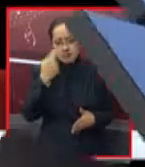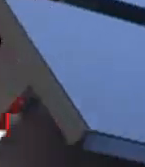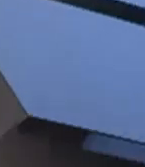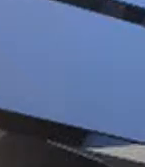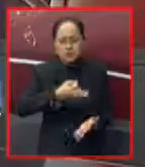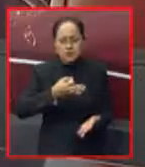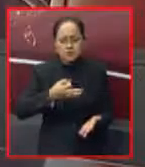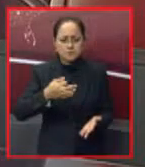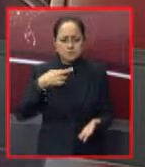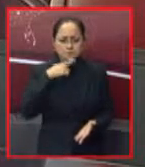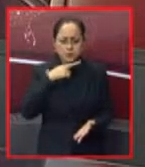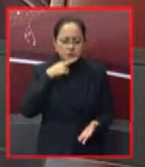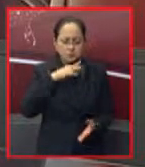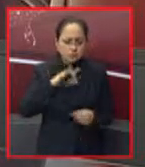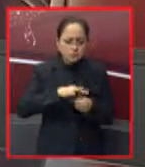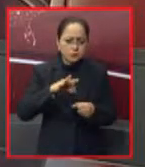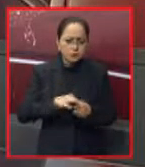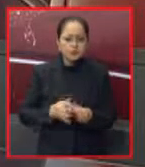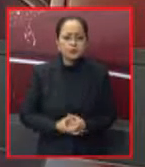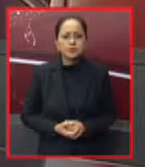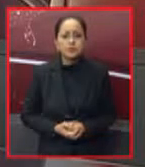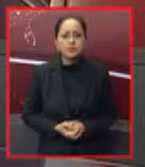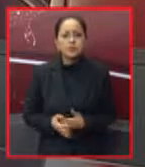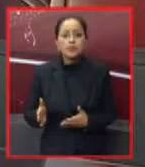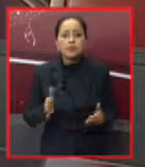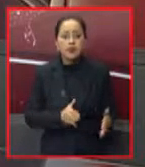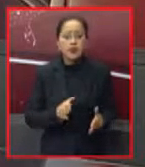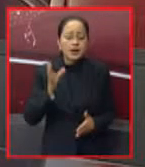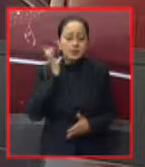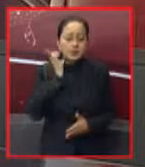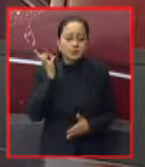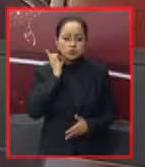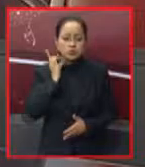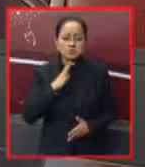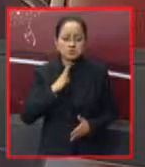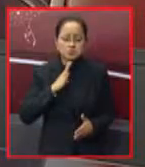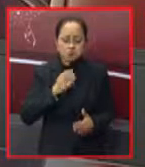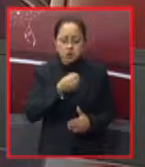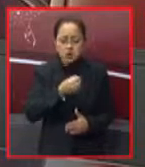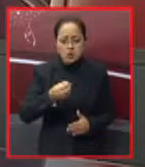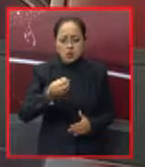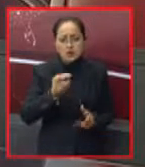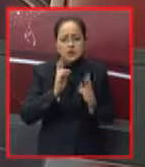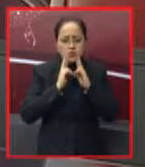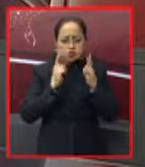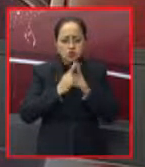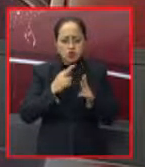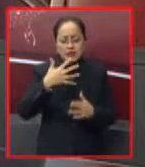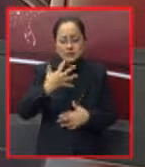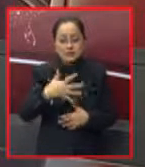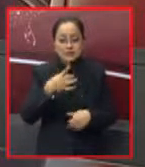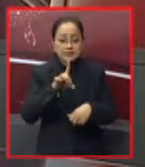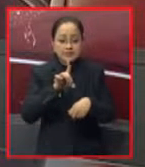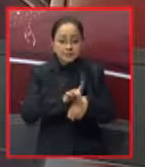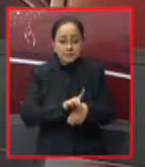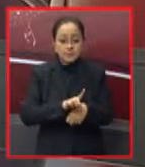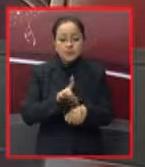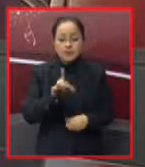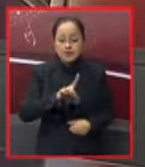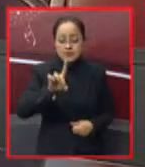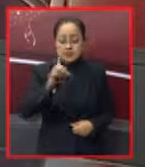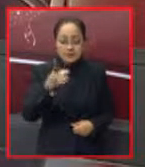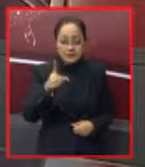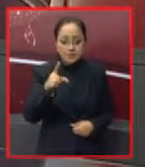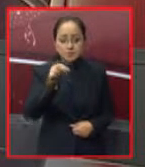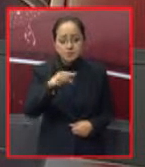debate. Además, en la Cámara de Diputados, al finalizar la sesión ordinaria del 15 de diciembre, el presidente de la mesa directiva informó